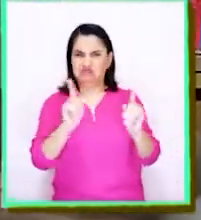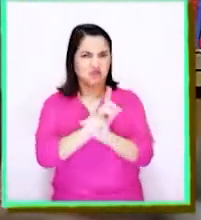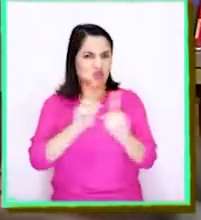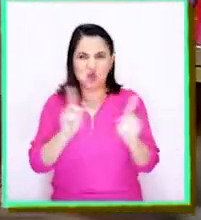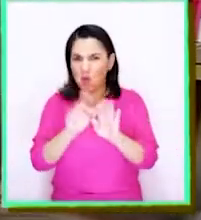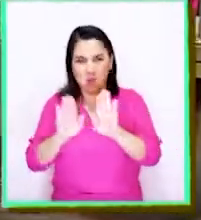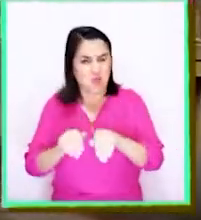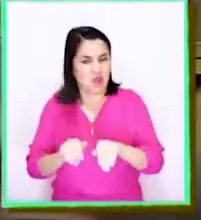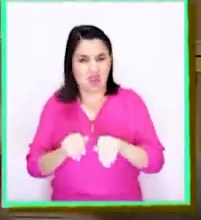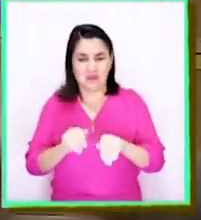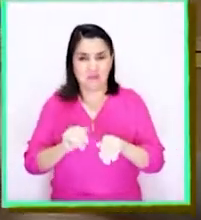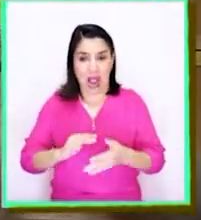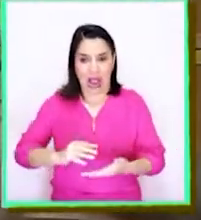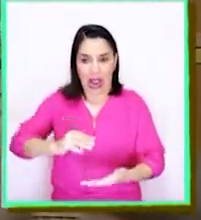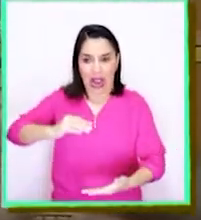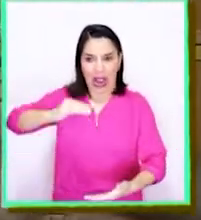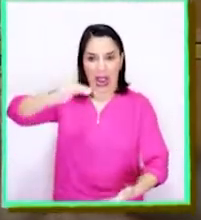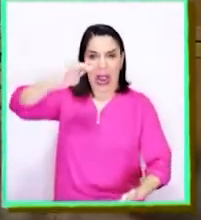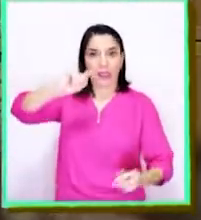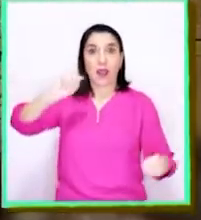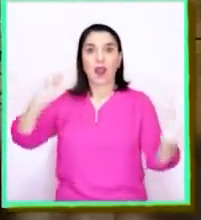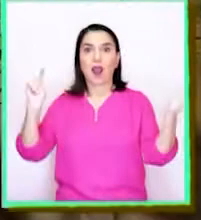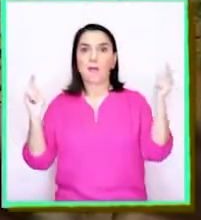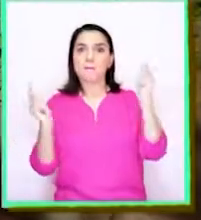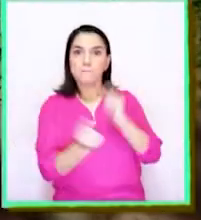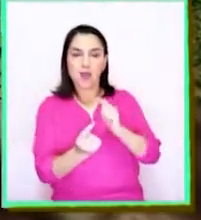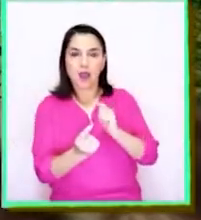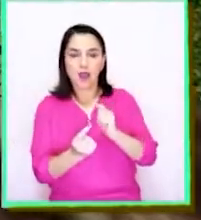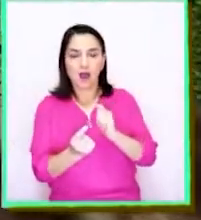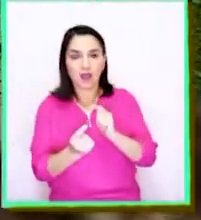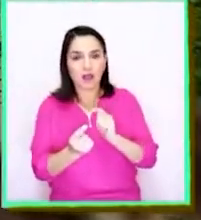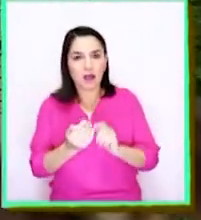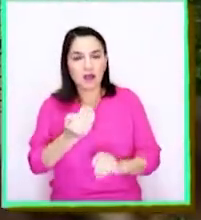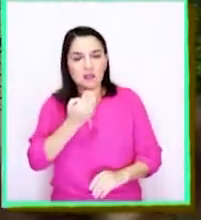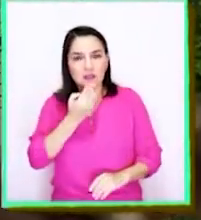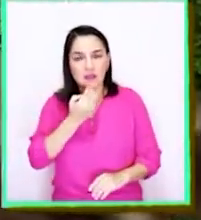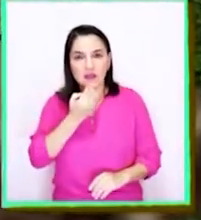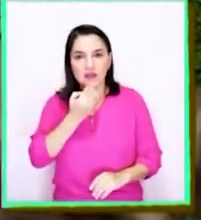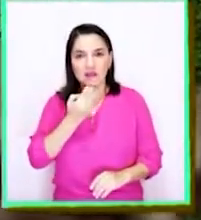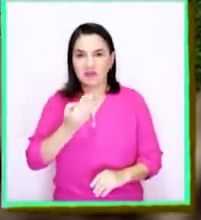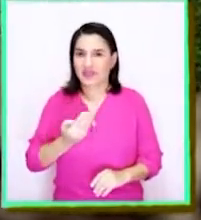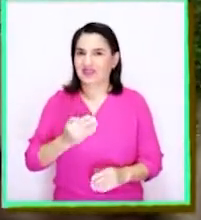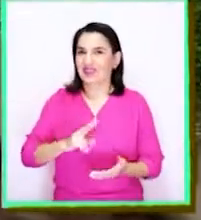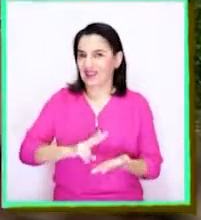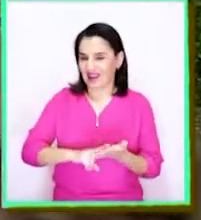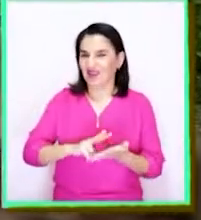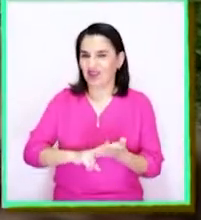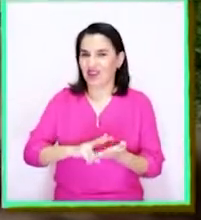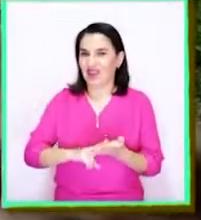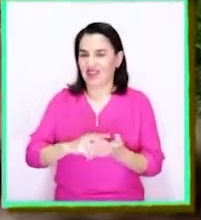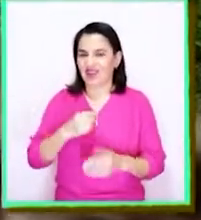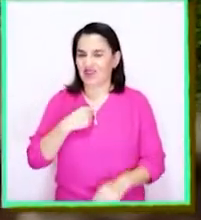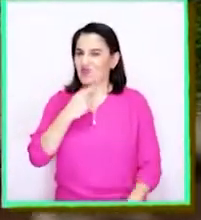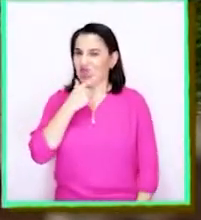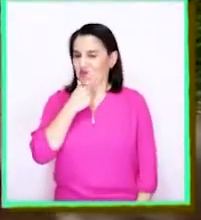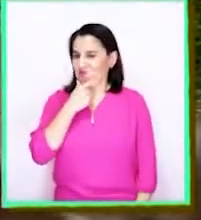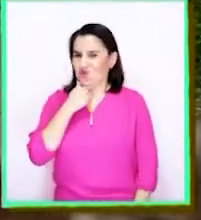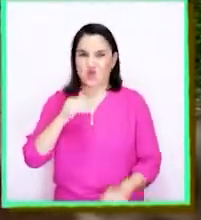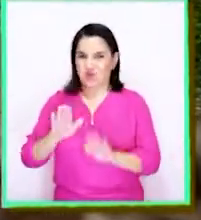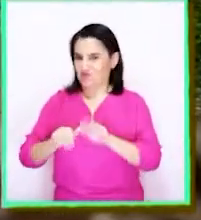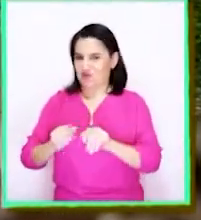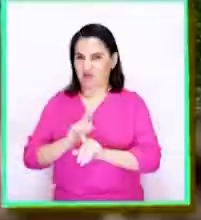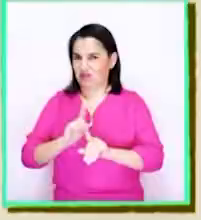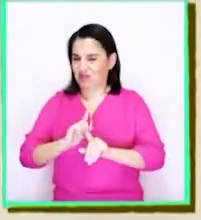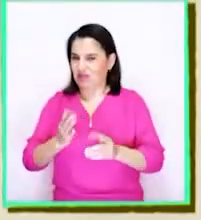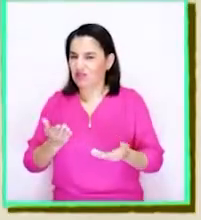no, señor. Estaba muy grande y cambiada. Incluso, la verdad es que yo dudo que sea